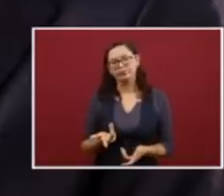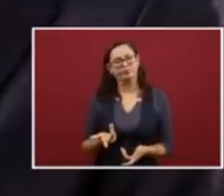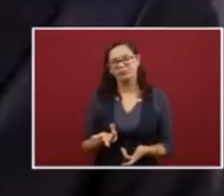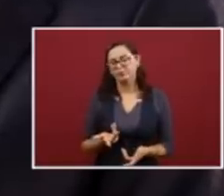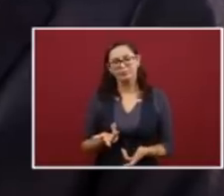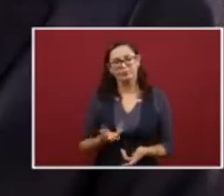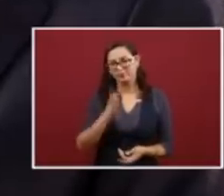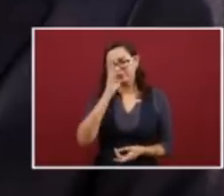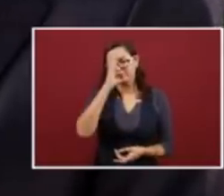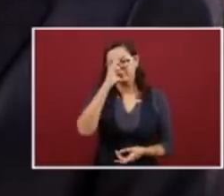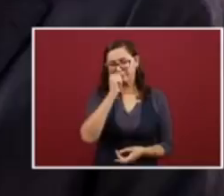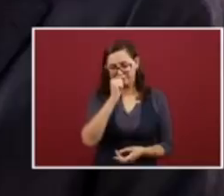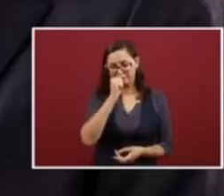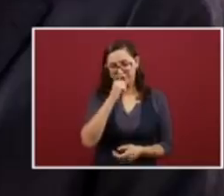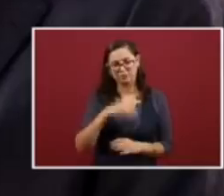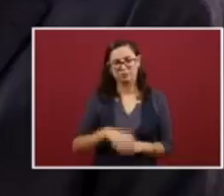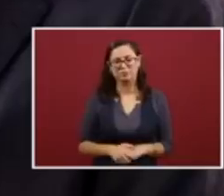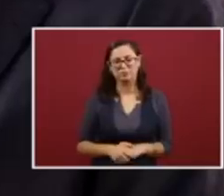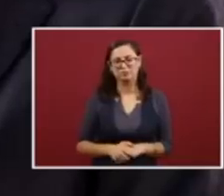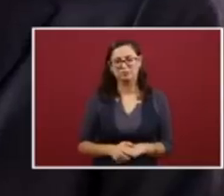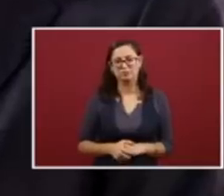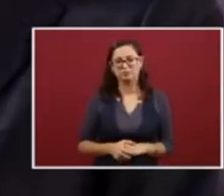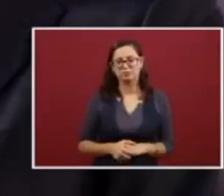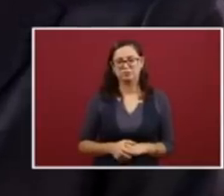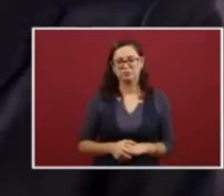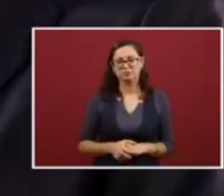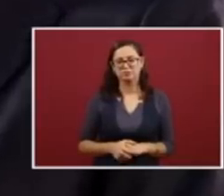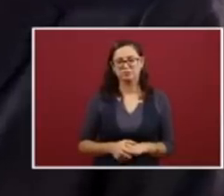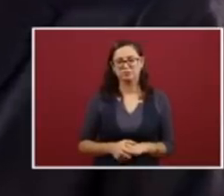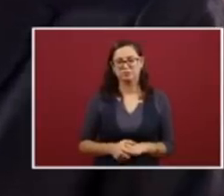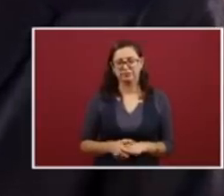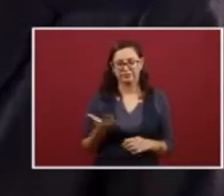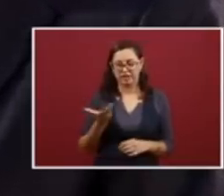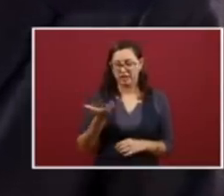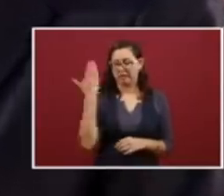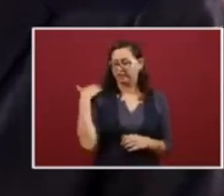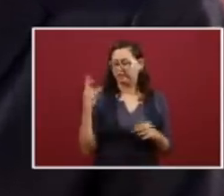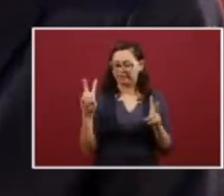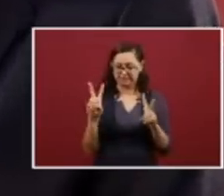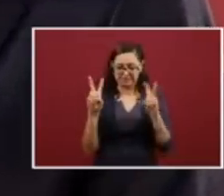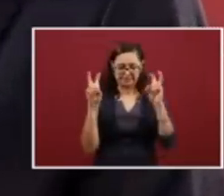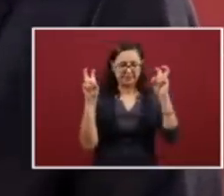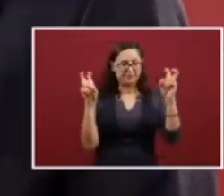que pero celebré una frase